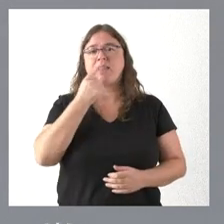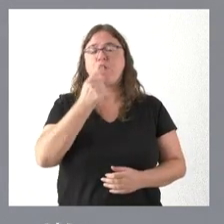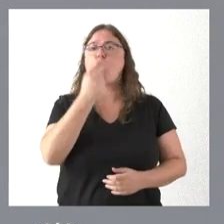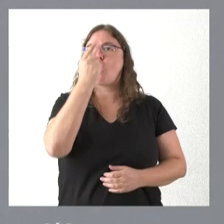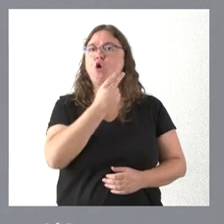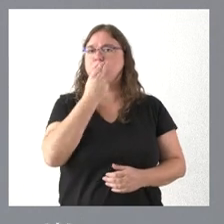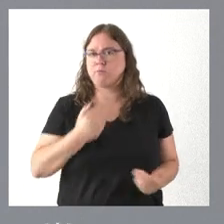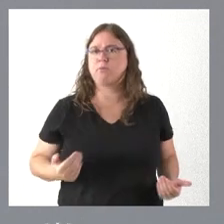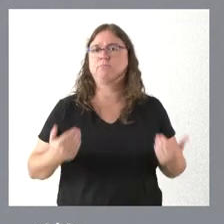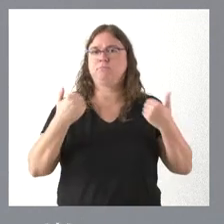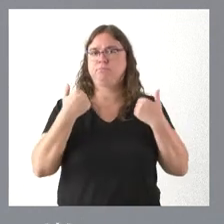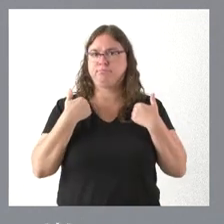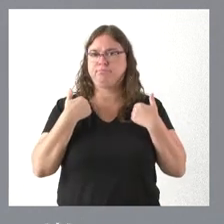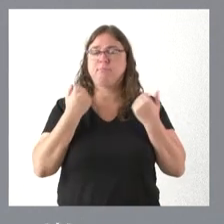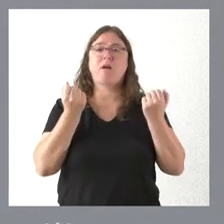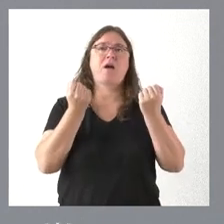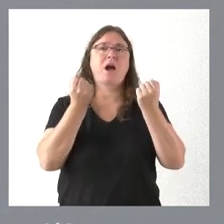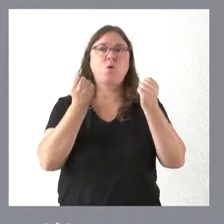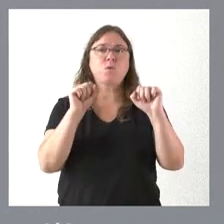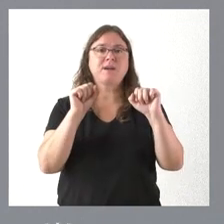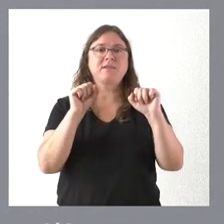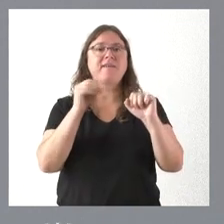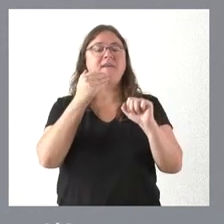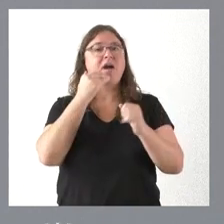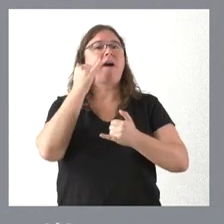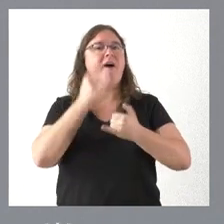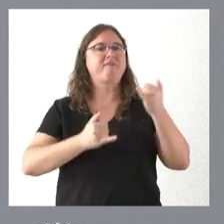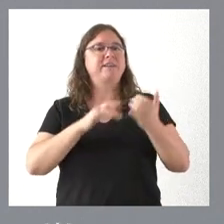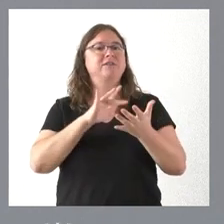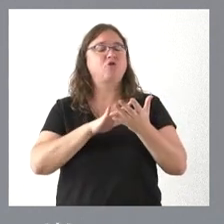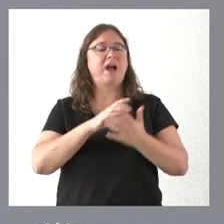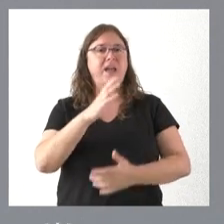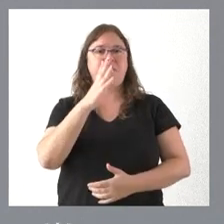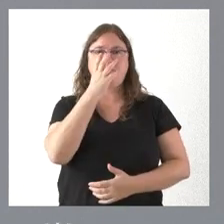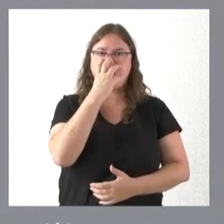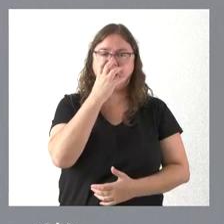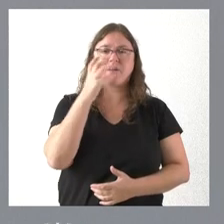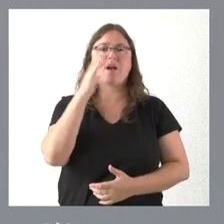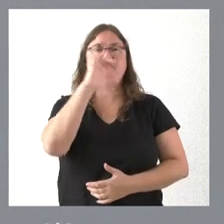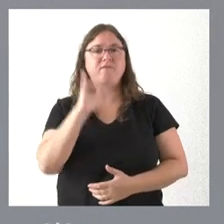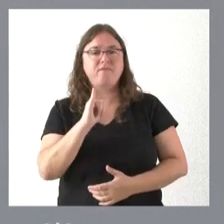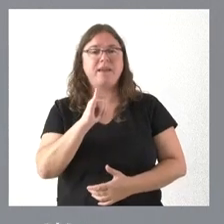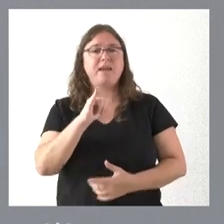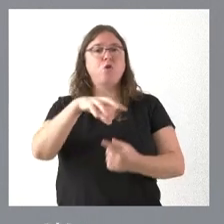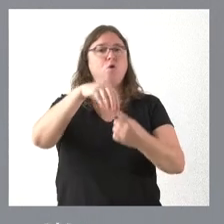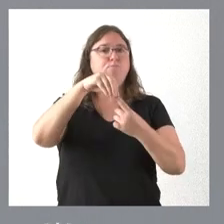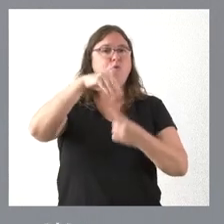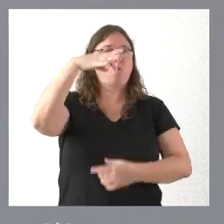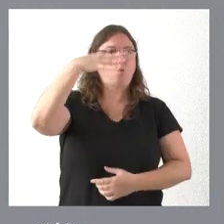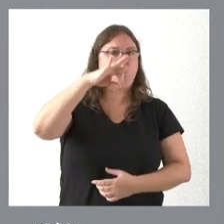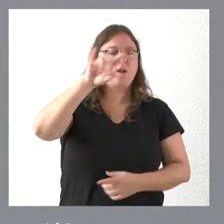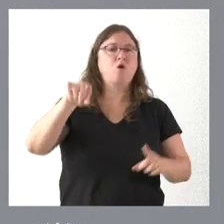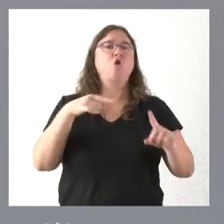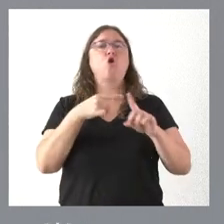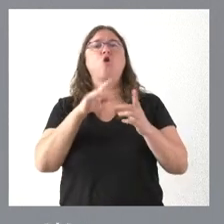que asumimos que independientemente de que finalmente villafranca del bierzo sea sede única o que